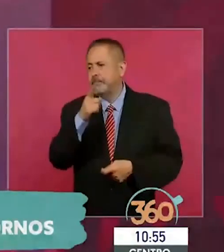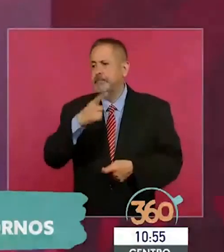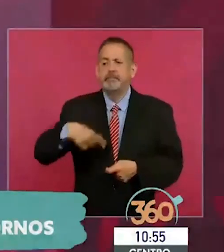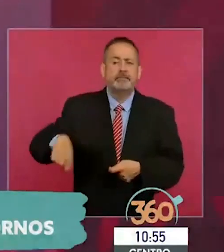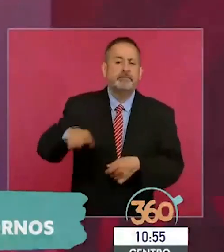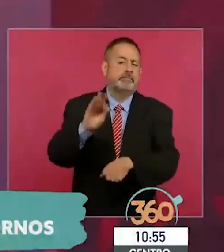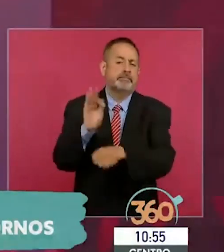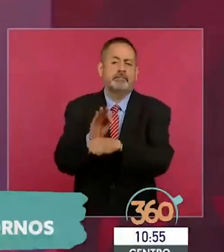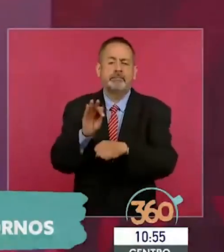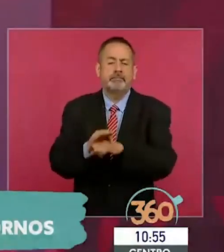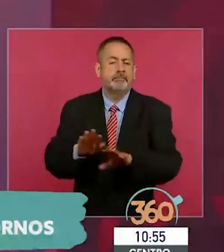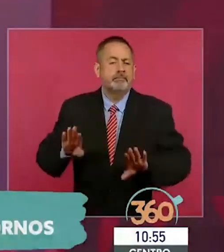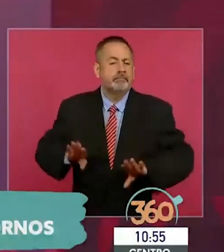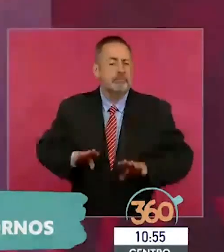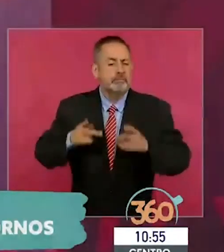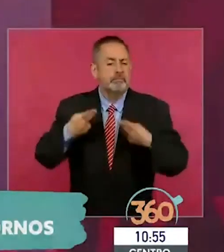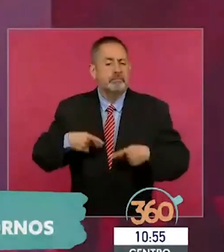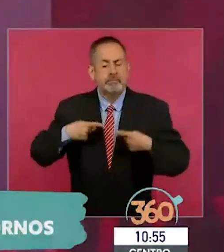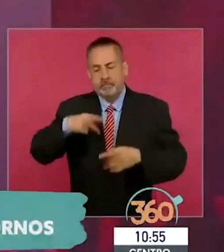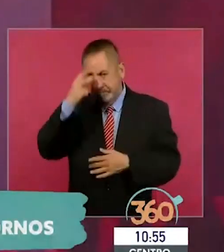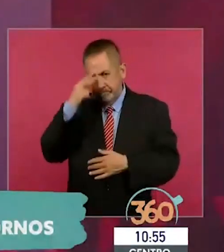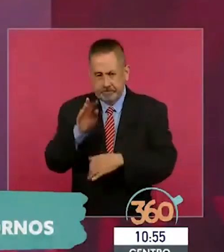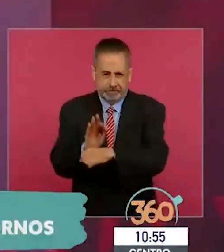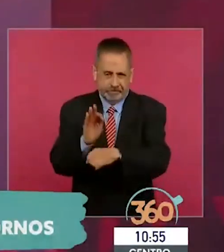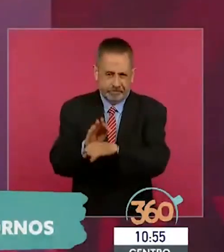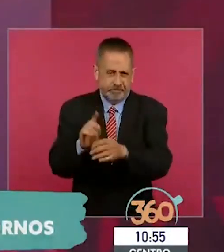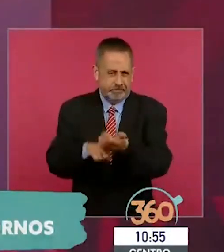y por el bien de